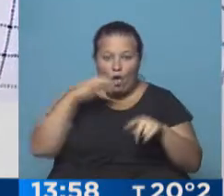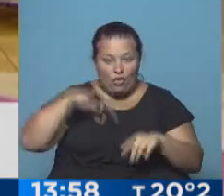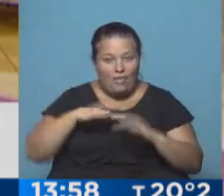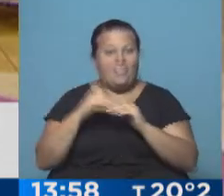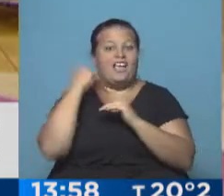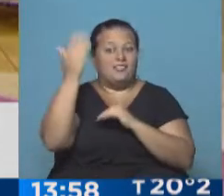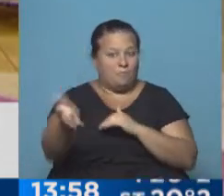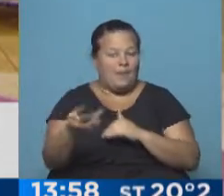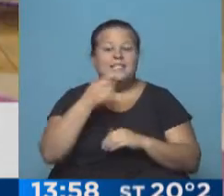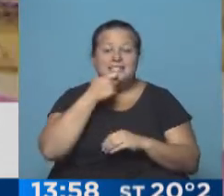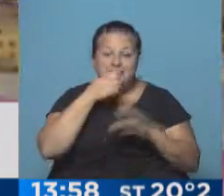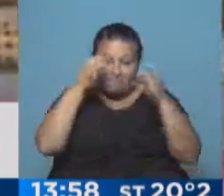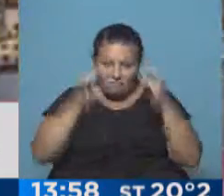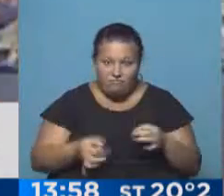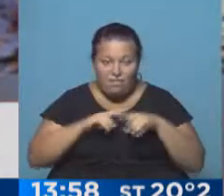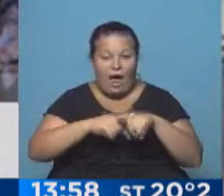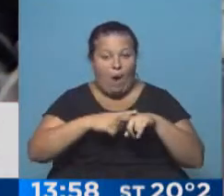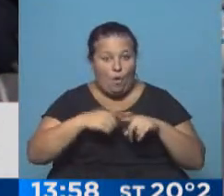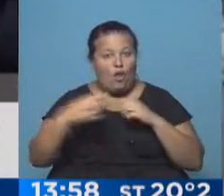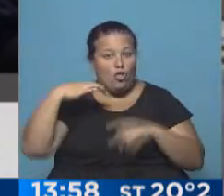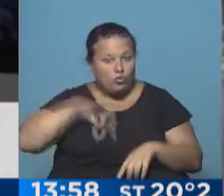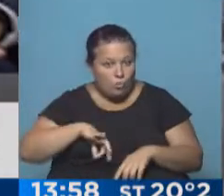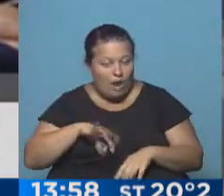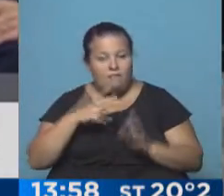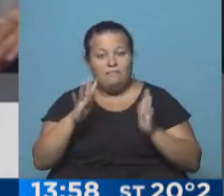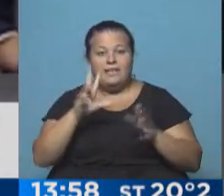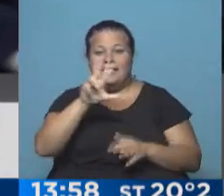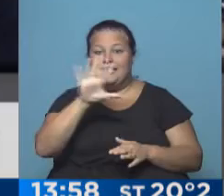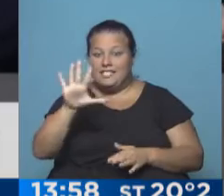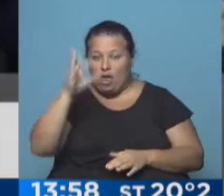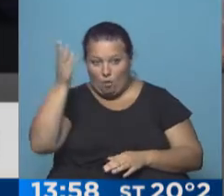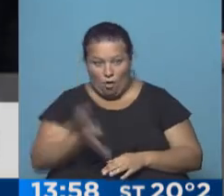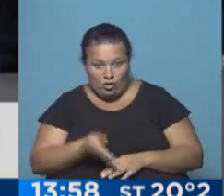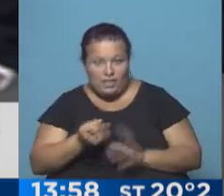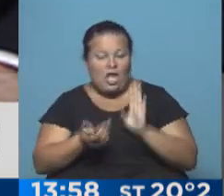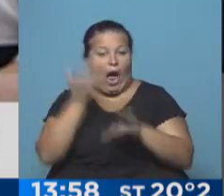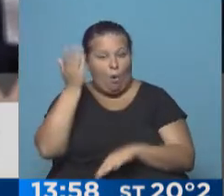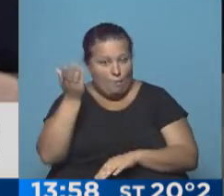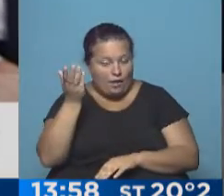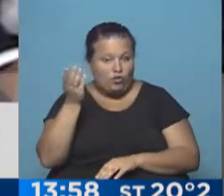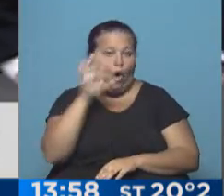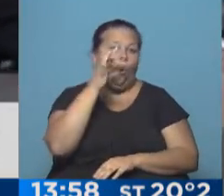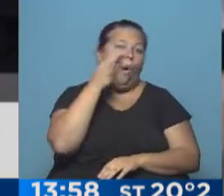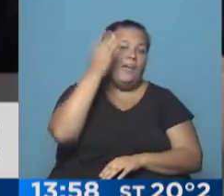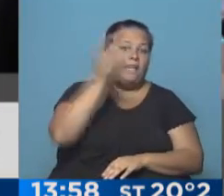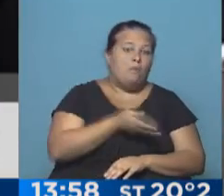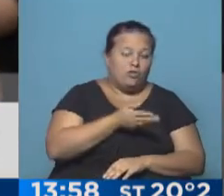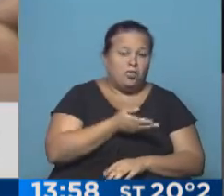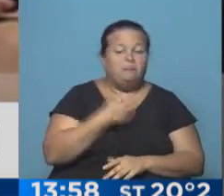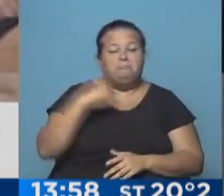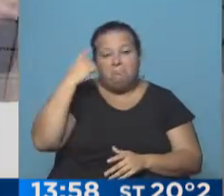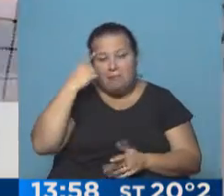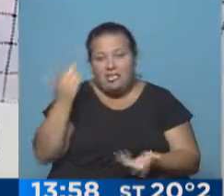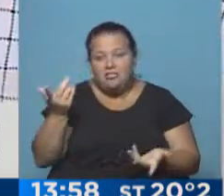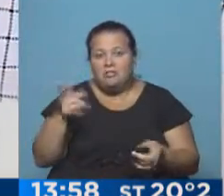si realmente se discute la paritaria alrededor del 35 por ciento aumentó o el 40 por ciento creo que